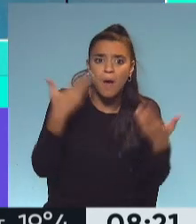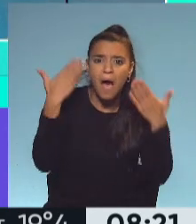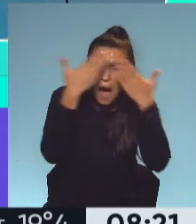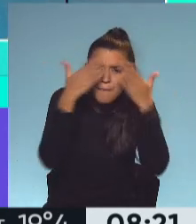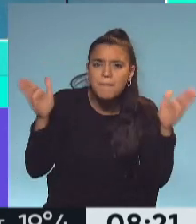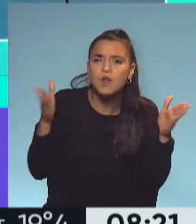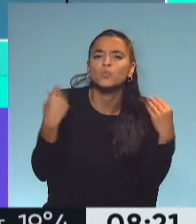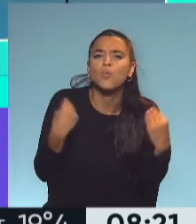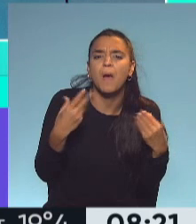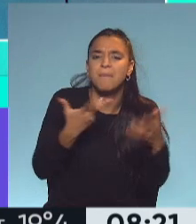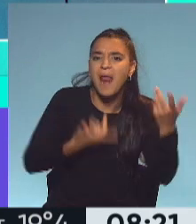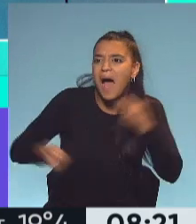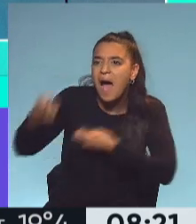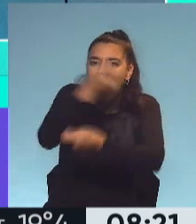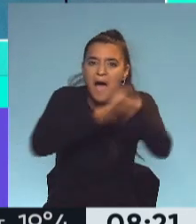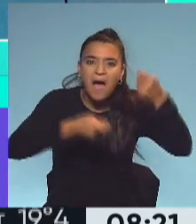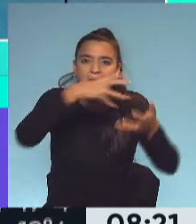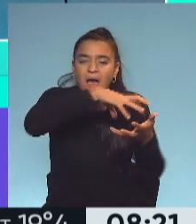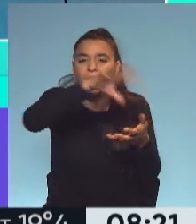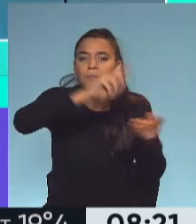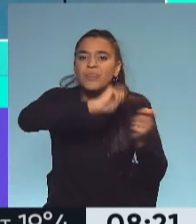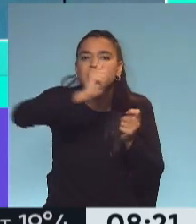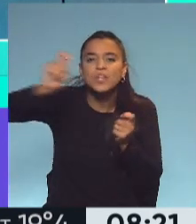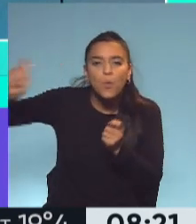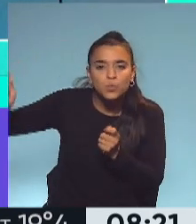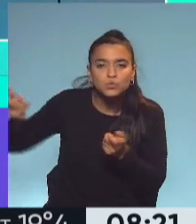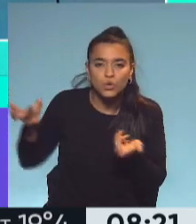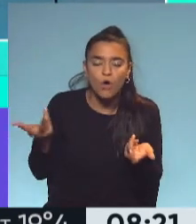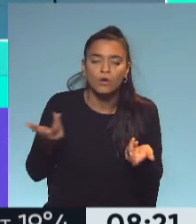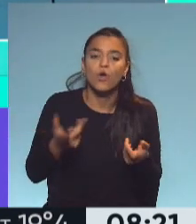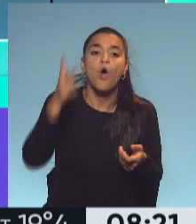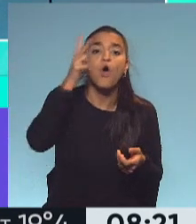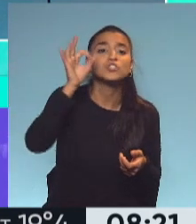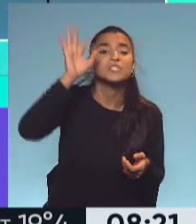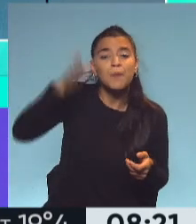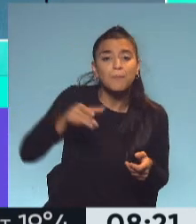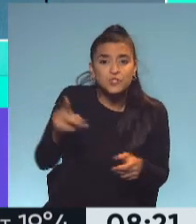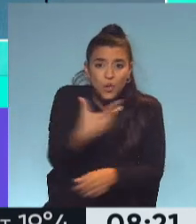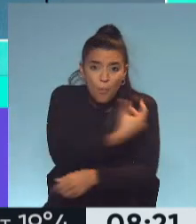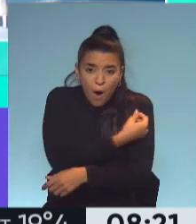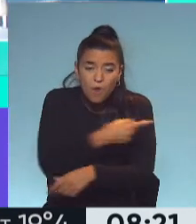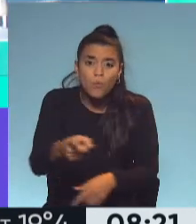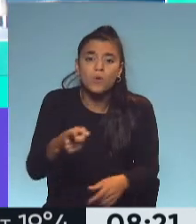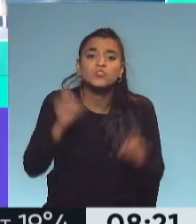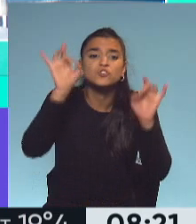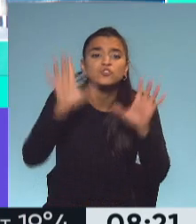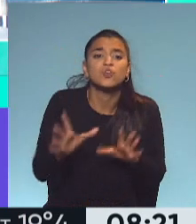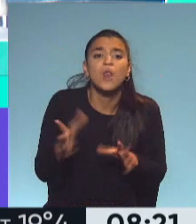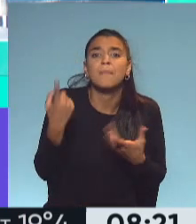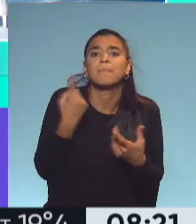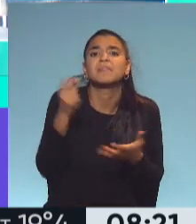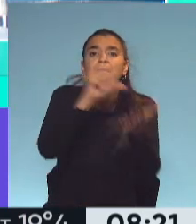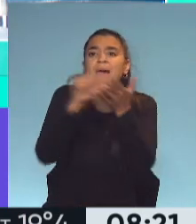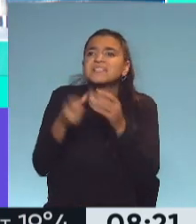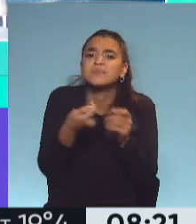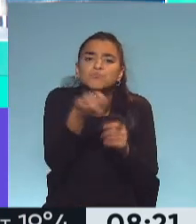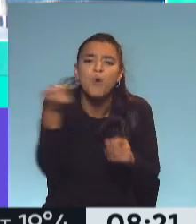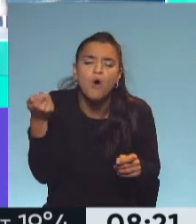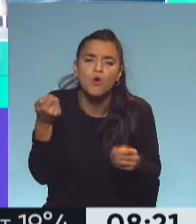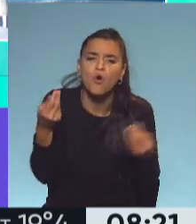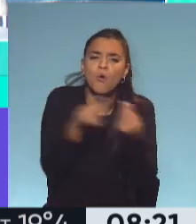la redistribución. Es muy preocupante que solamente el 80% de las vacunas estén concentradas en un puñado de países, que haya